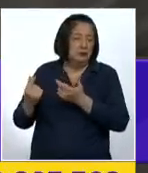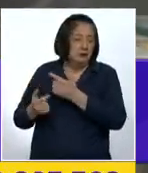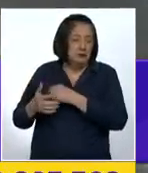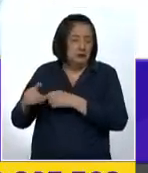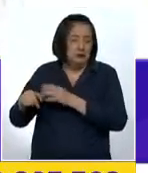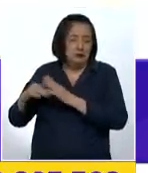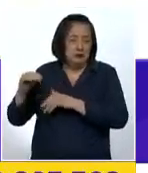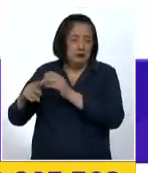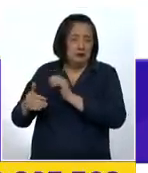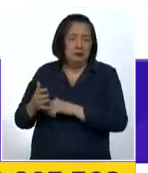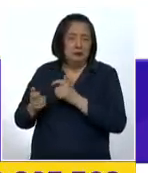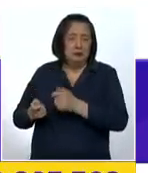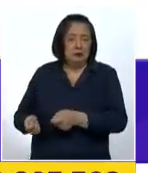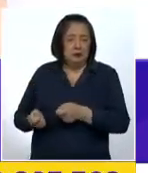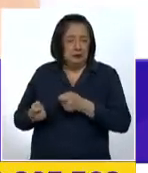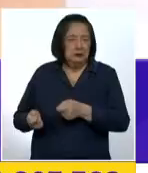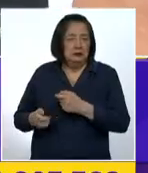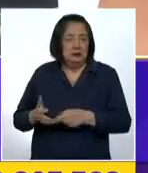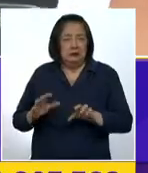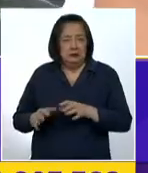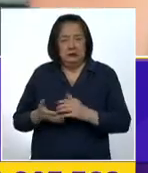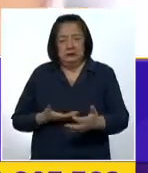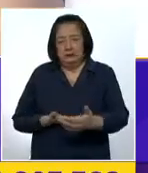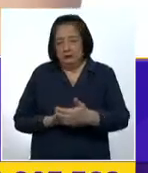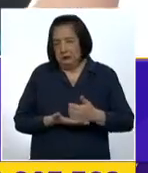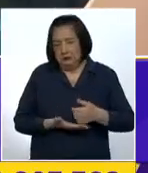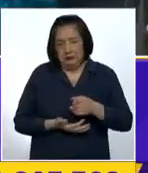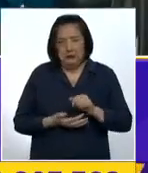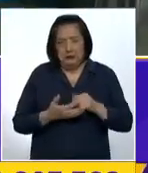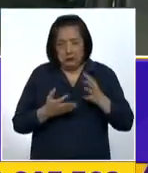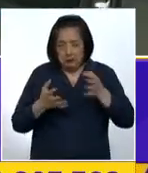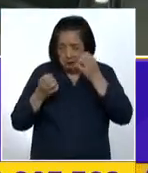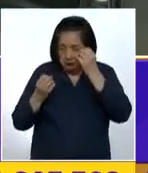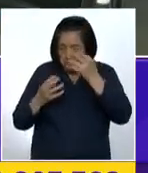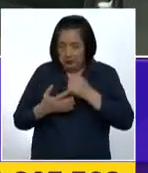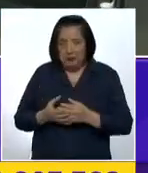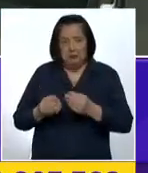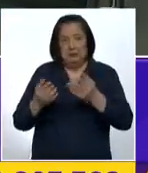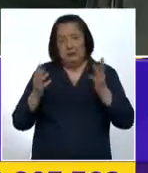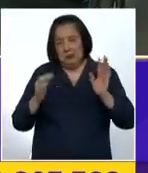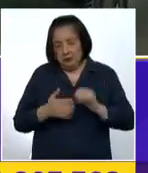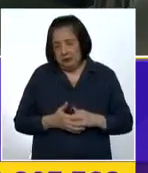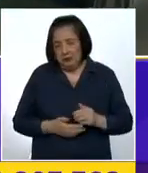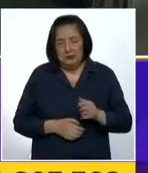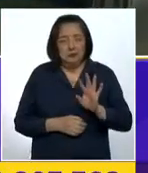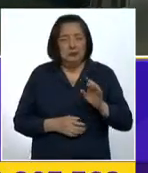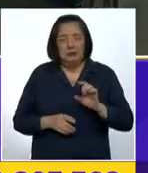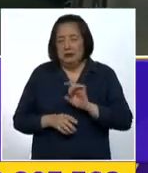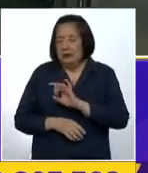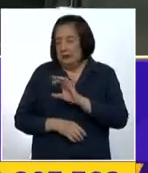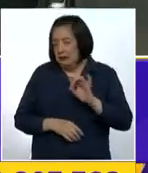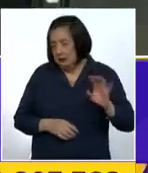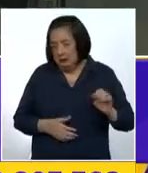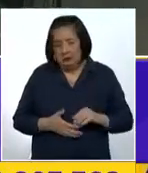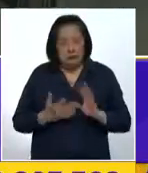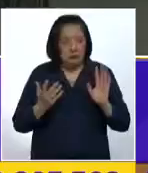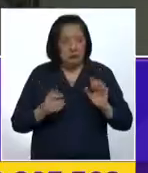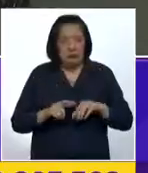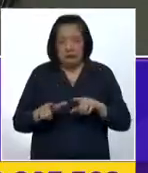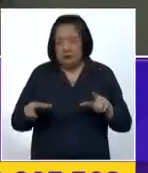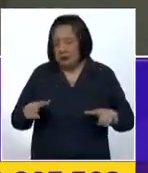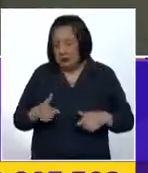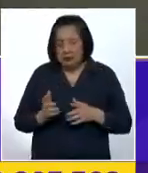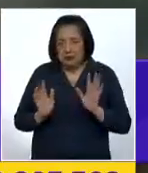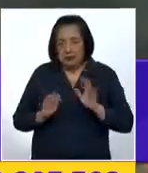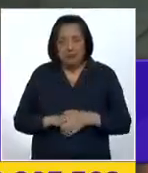construcciones para luego tratar de extorsionar y realizar cobros de cupos. Hemos reportado tantas veces ese tipo de hechos en distintas zonas de la